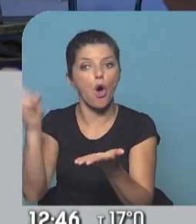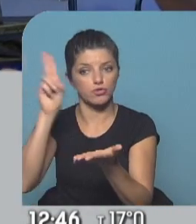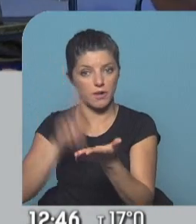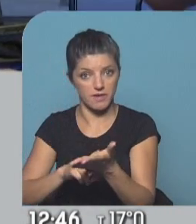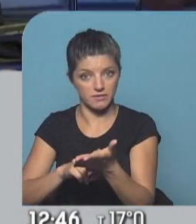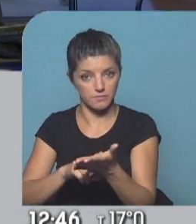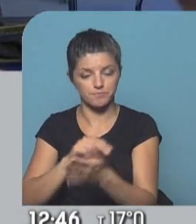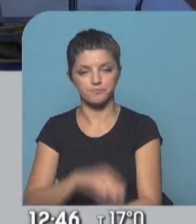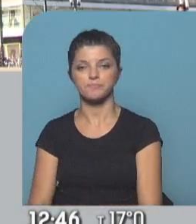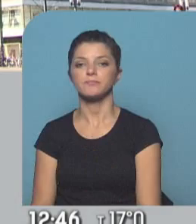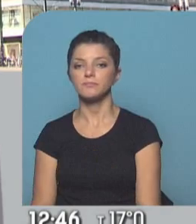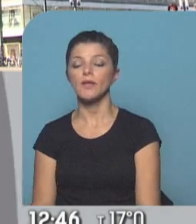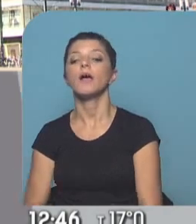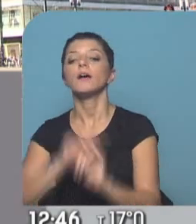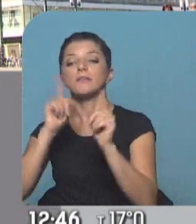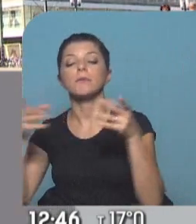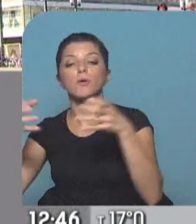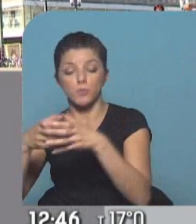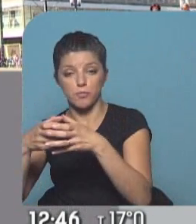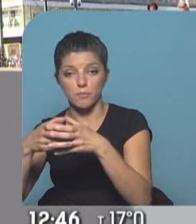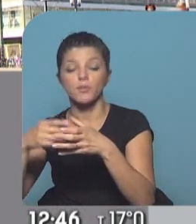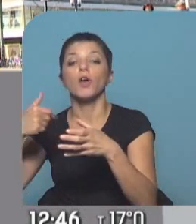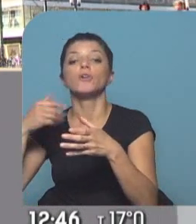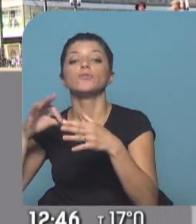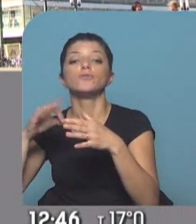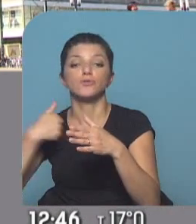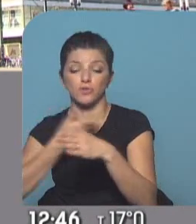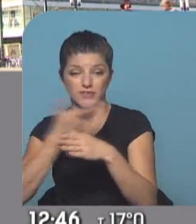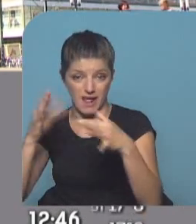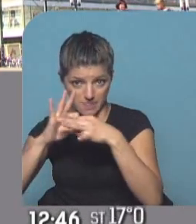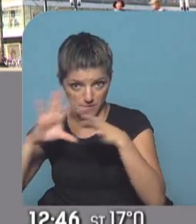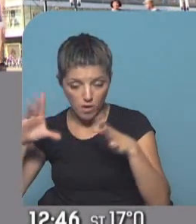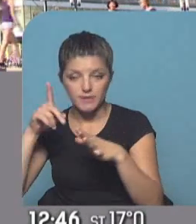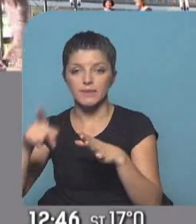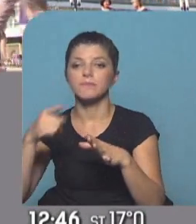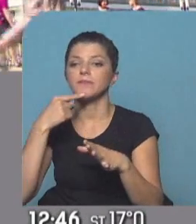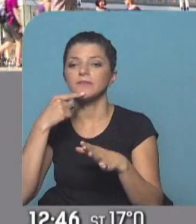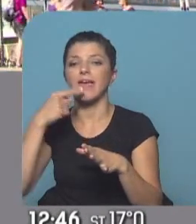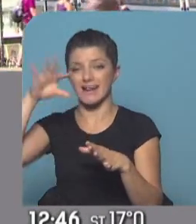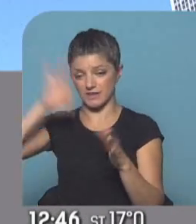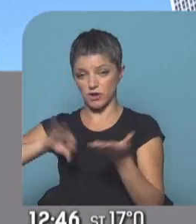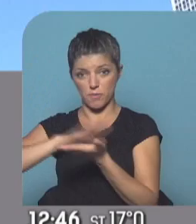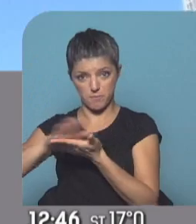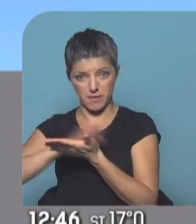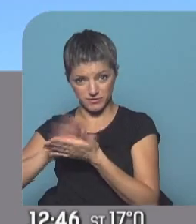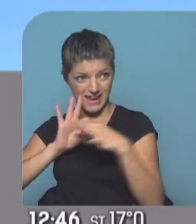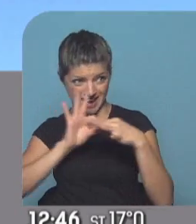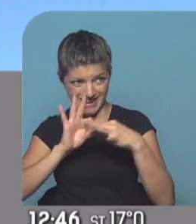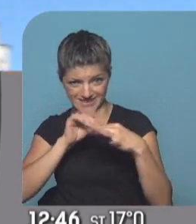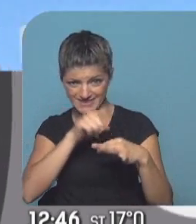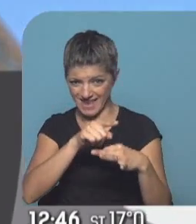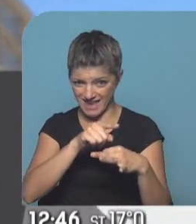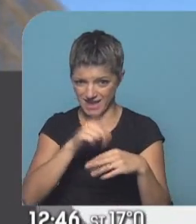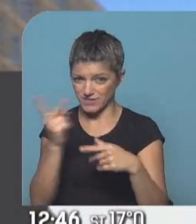También, bueno, la SPD ha intentado subir, o sea, el aumento del salario mínimo es fruto de esa alianza con el SPD, que sin